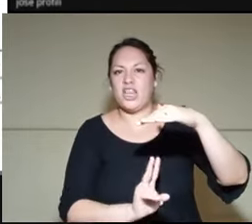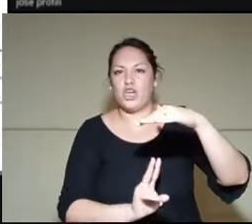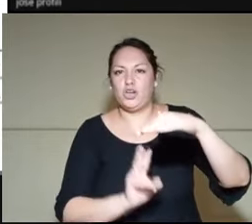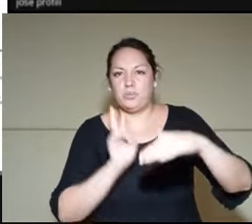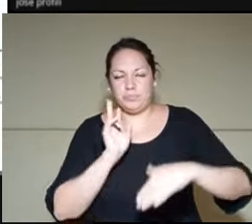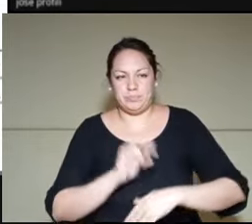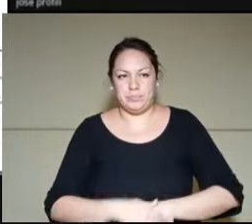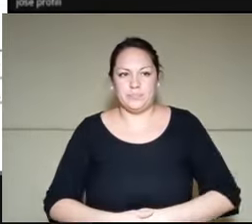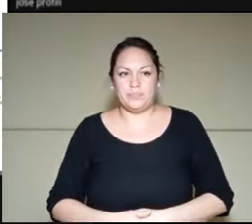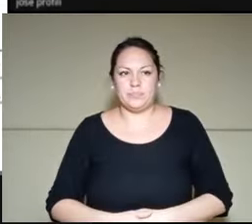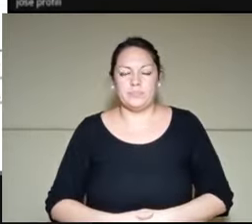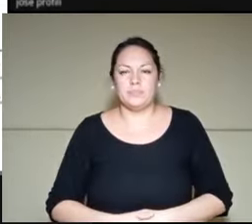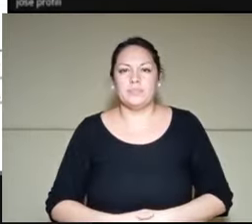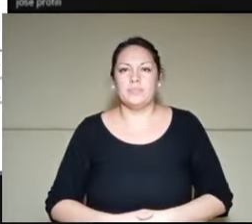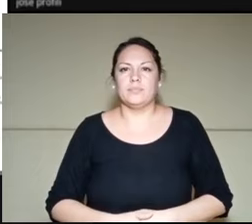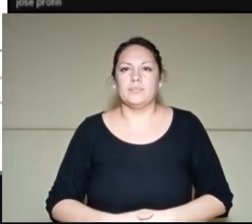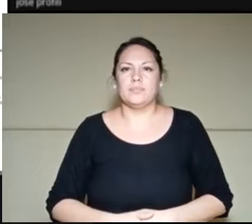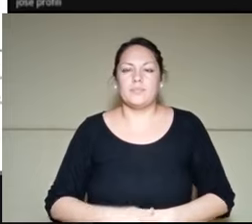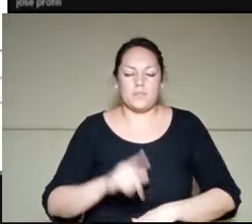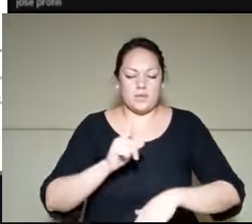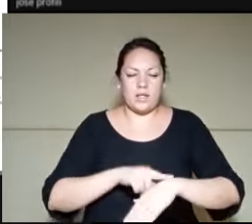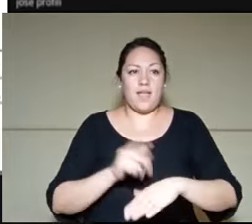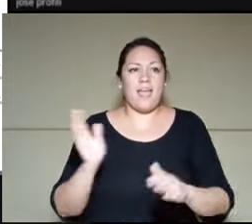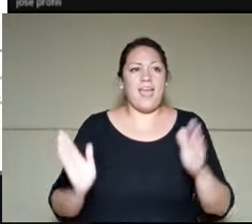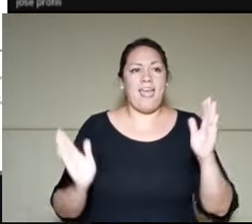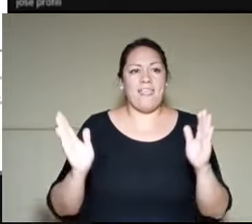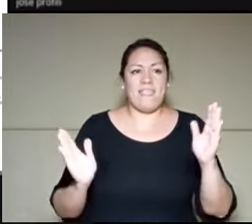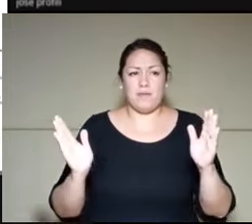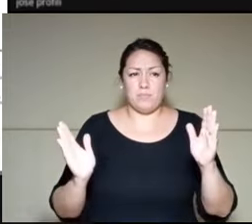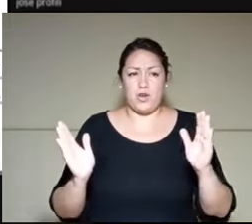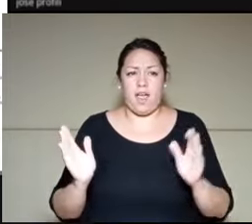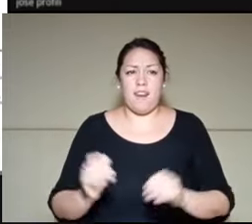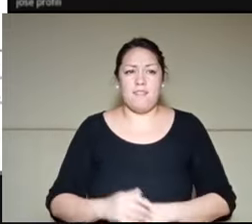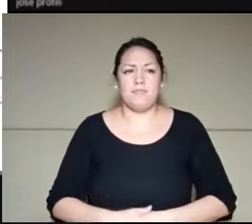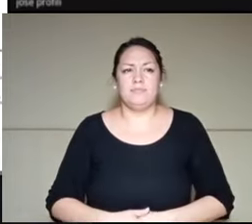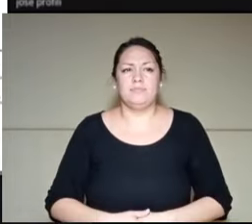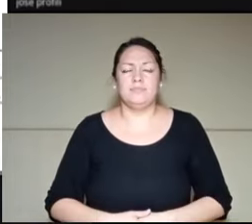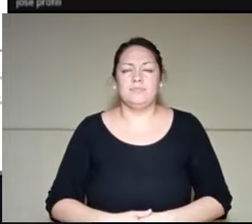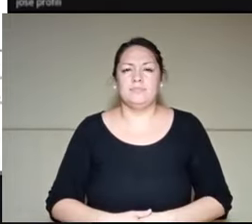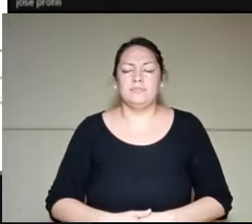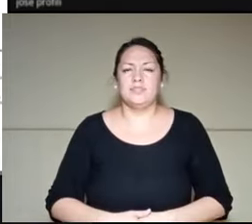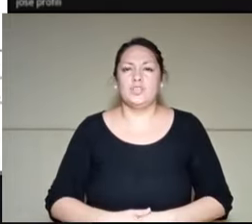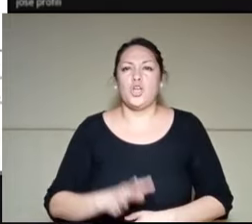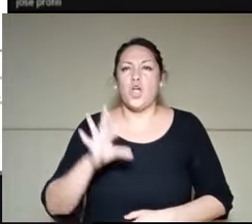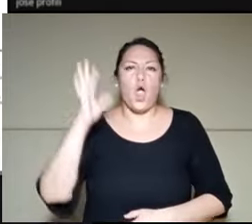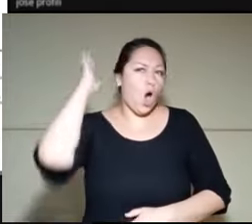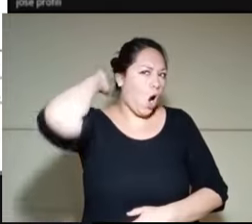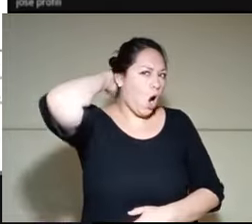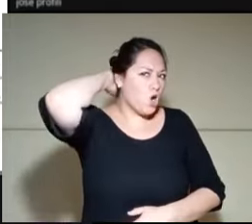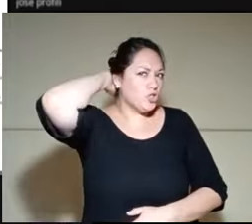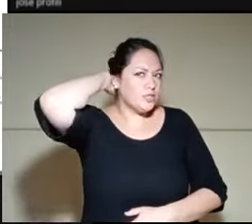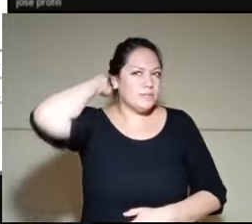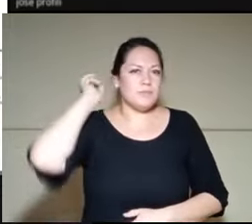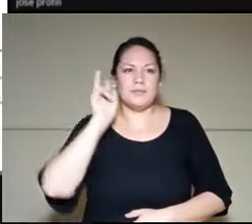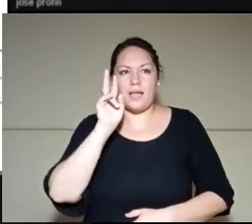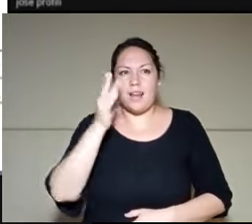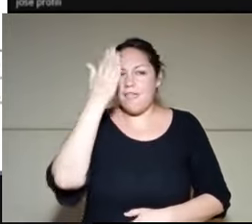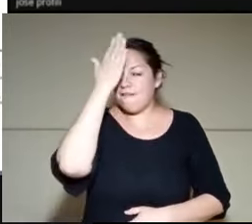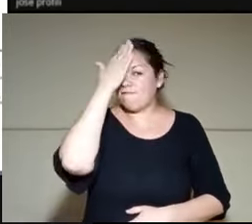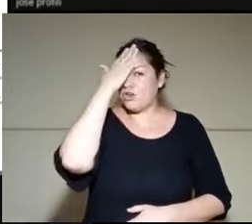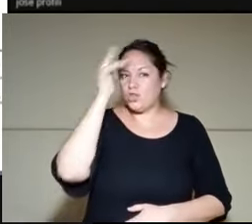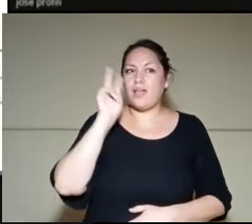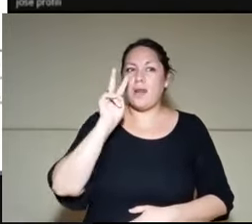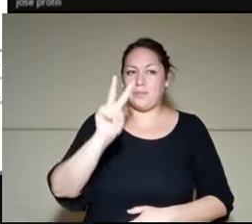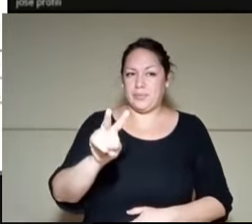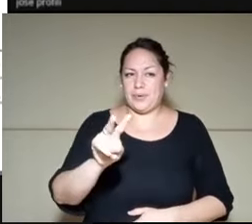del encéfalo. ¿Qué vemos? Los temporales, fíjense ahí los temporales, ¿eh? Vemos el occipital y vemos